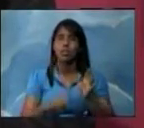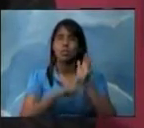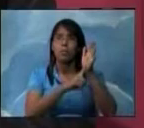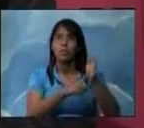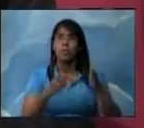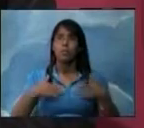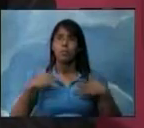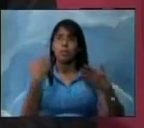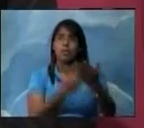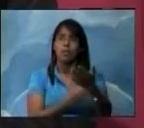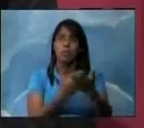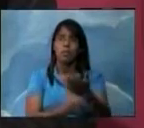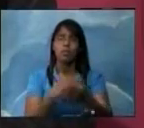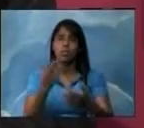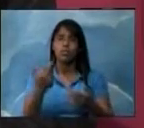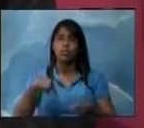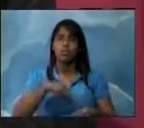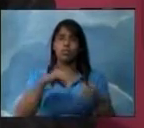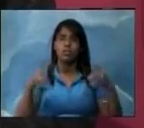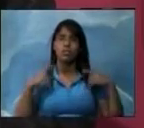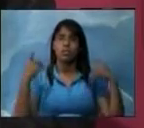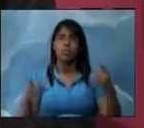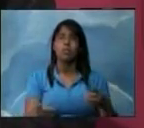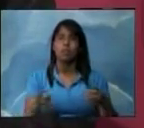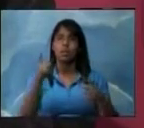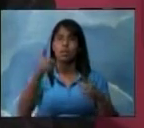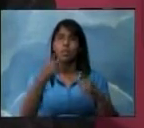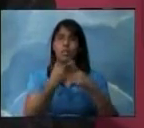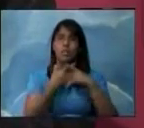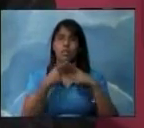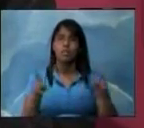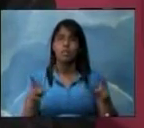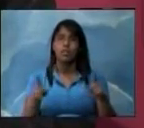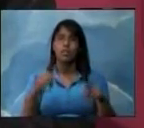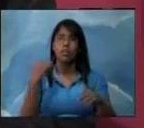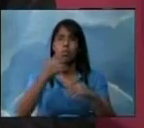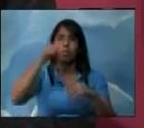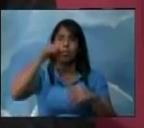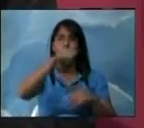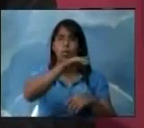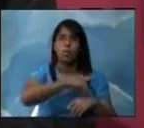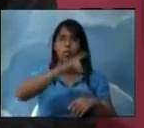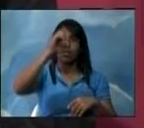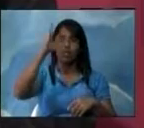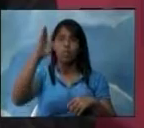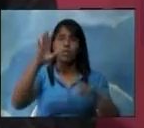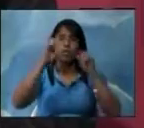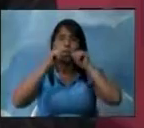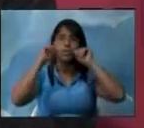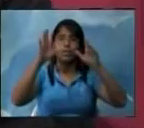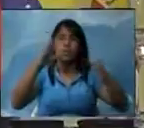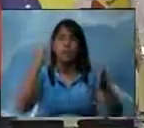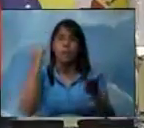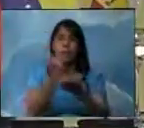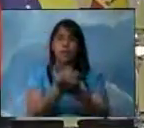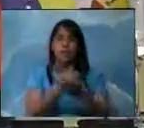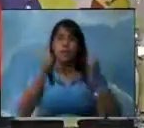amados hermanos, que nosotros debemos de marcar la diferencia como pueblo de Dios. Que Dios me le bendiga, que Dios me le